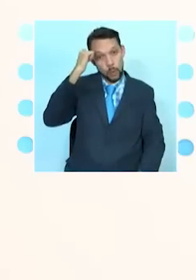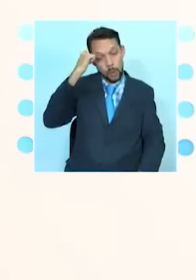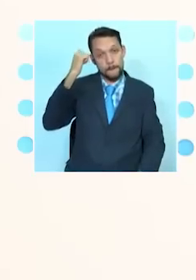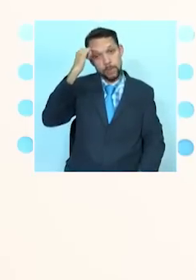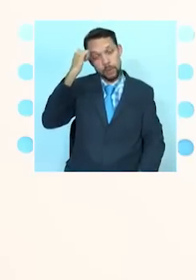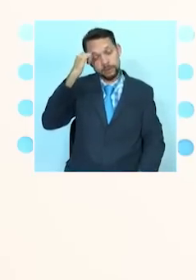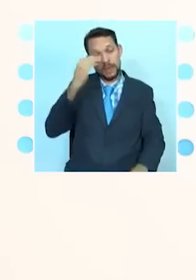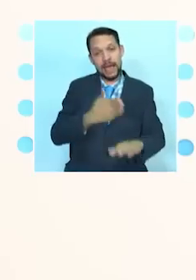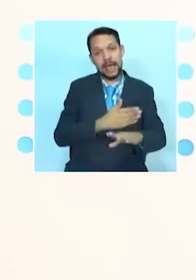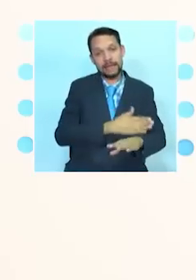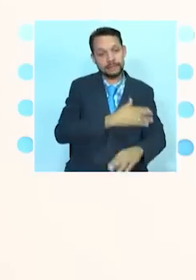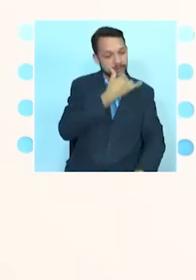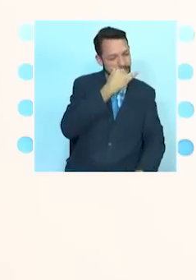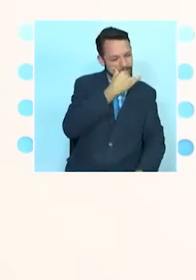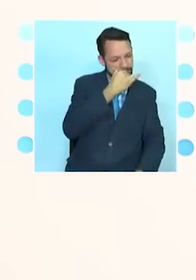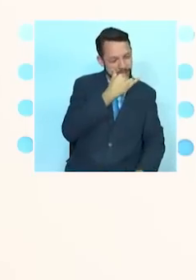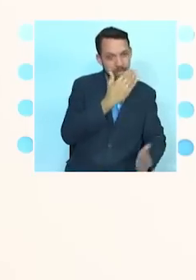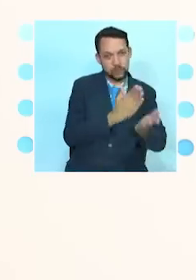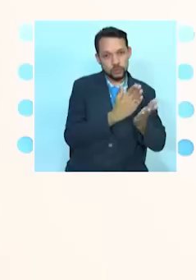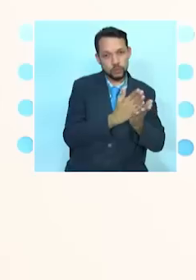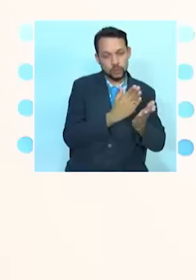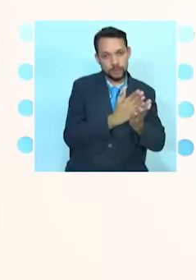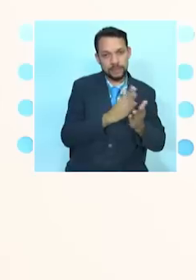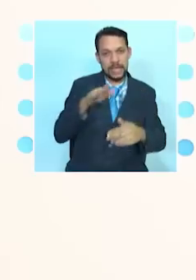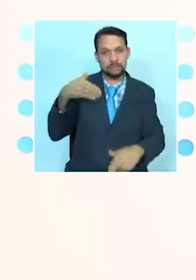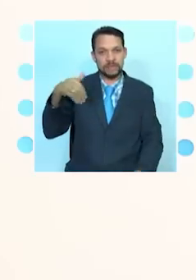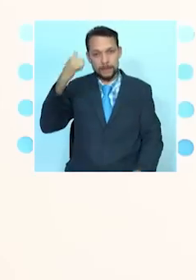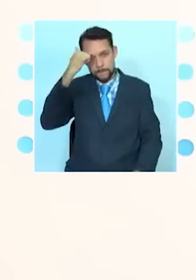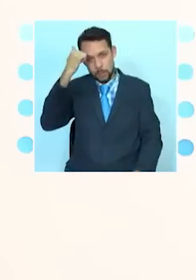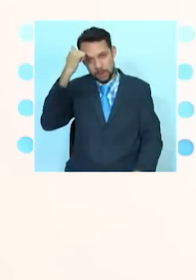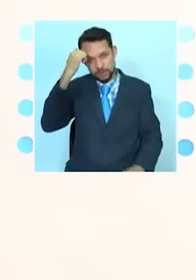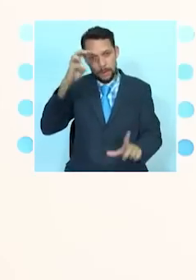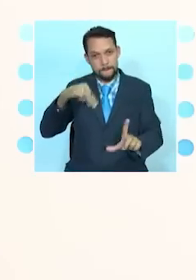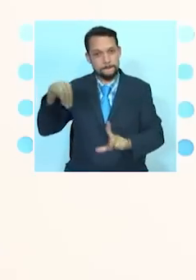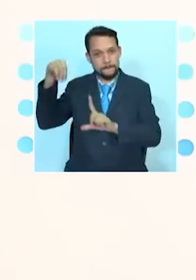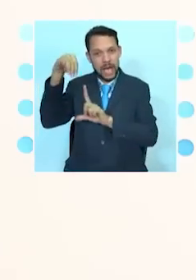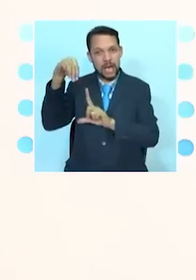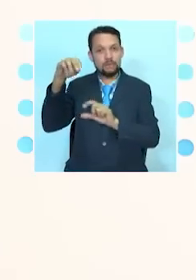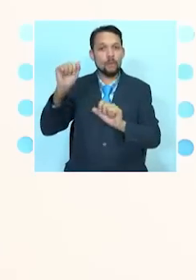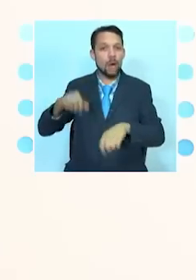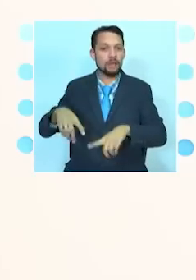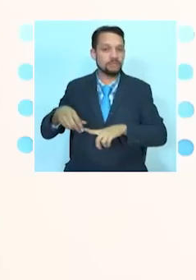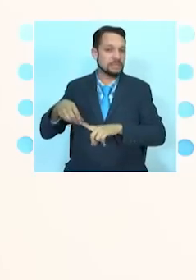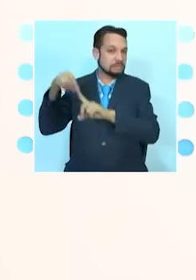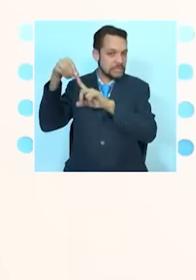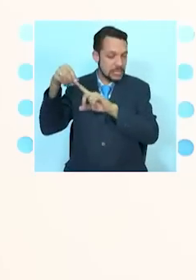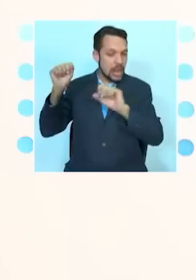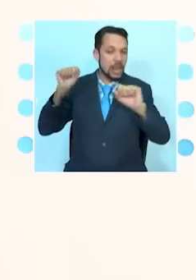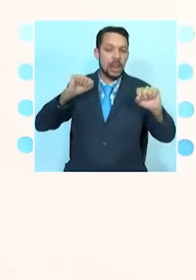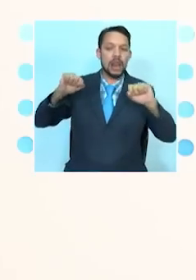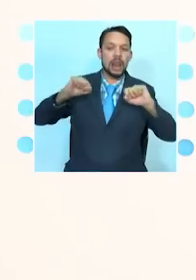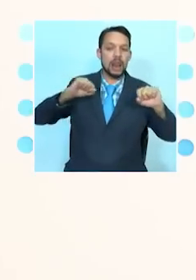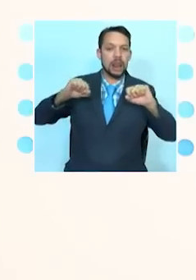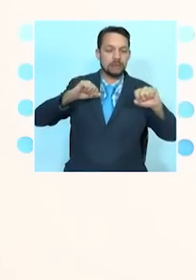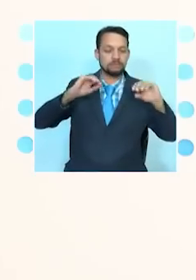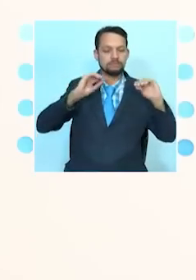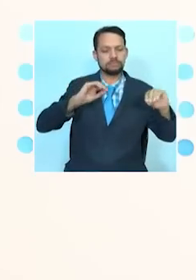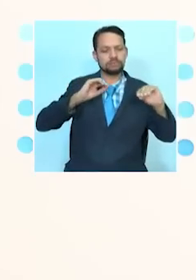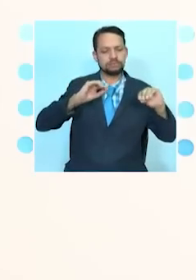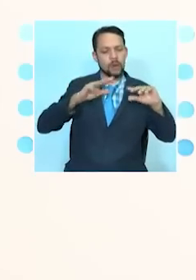ingeniero pero tiene un doctorado en educación Así es que es una autoridad enorme en materia de